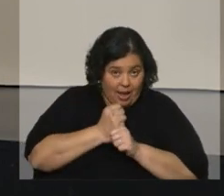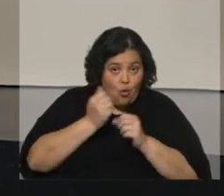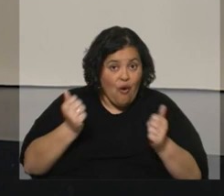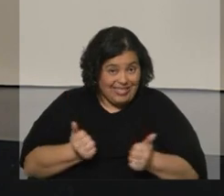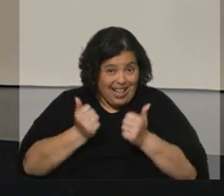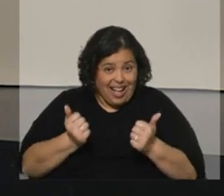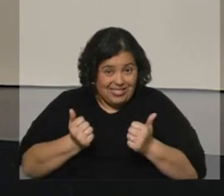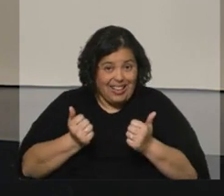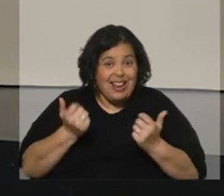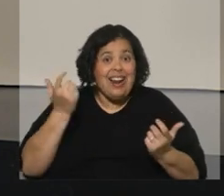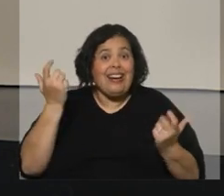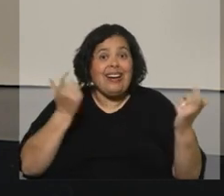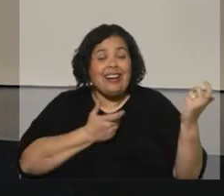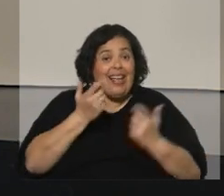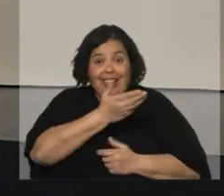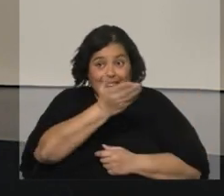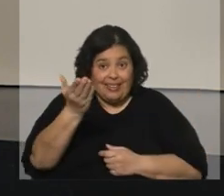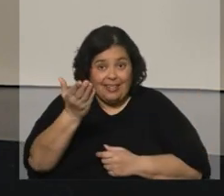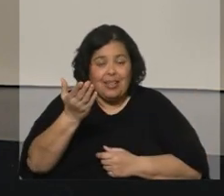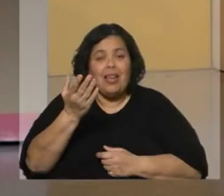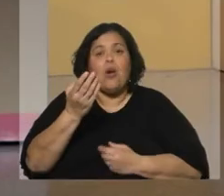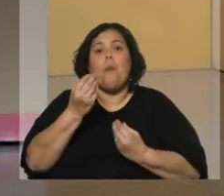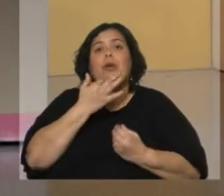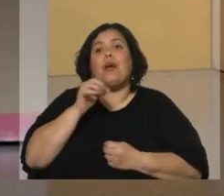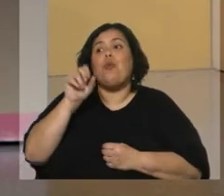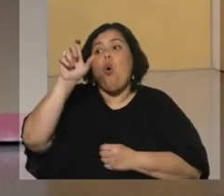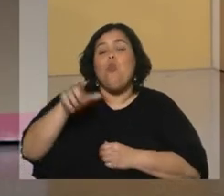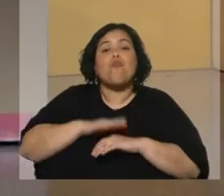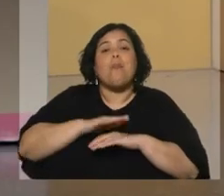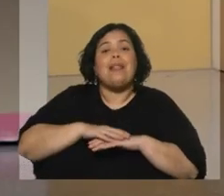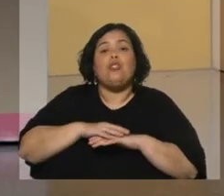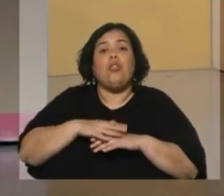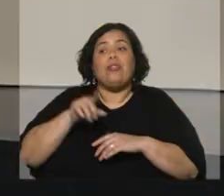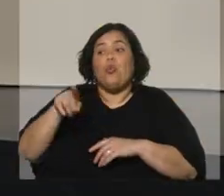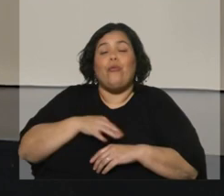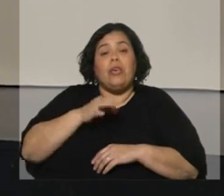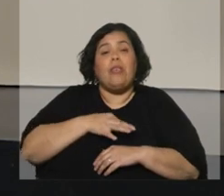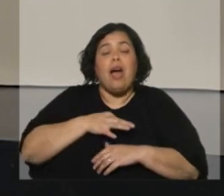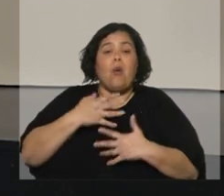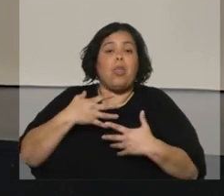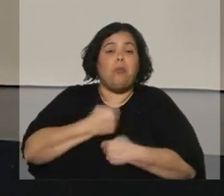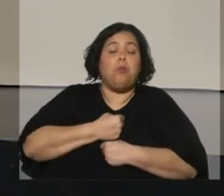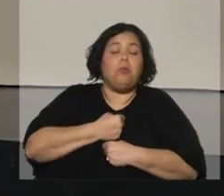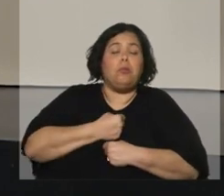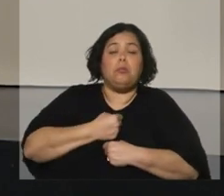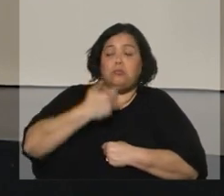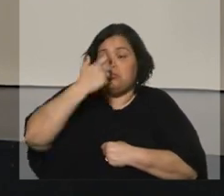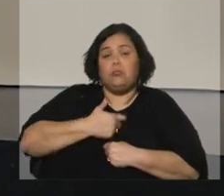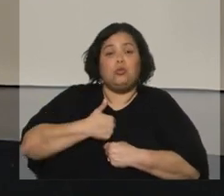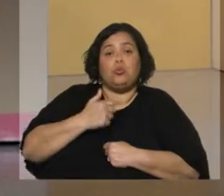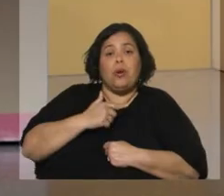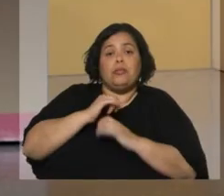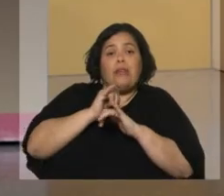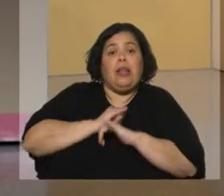cuando pasa por un momento de la vida que no es feliz Es decir el individuo no es feliz la persona